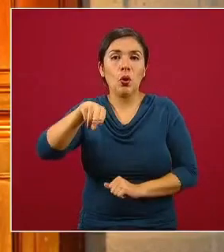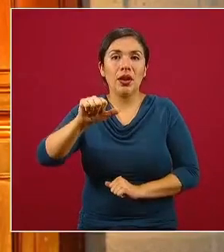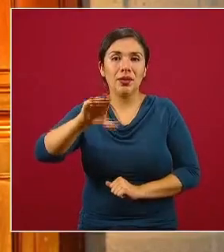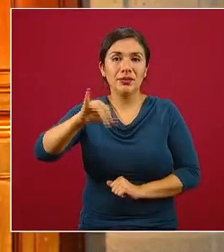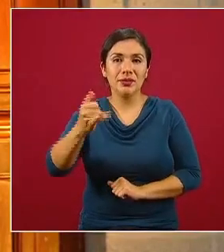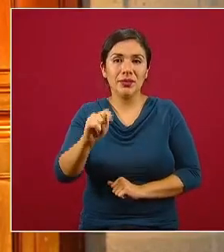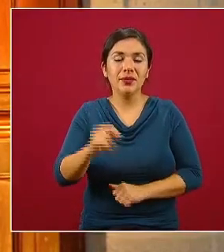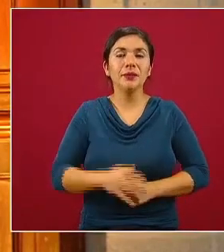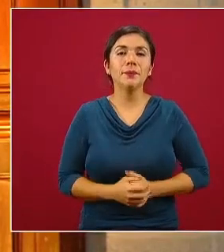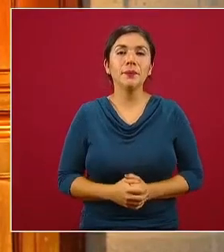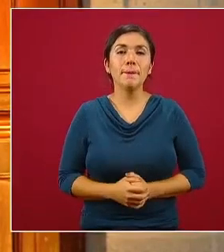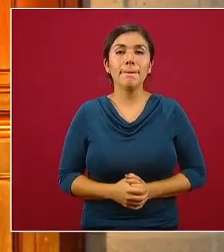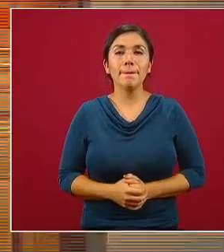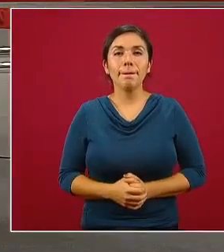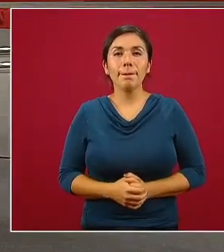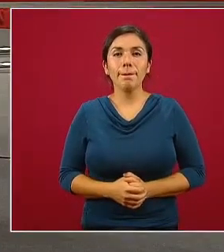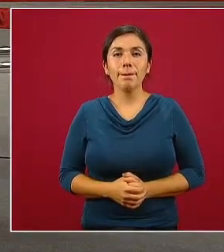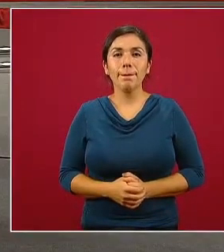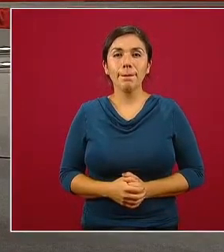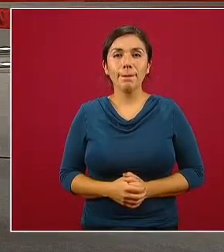favor.